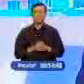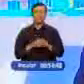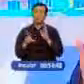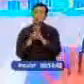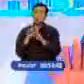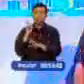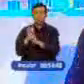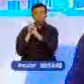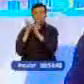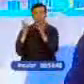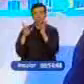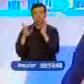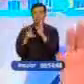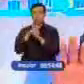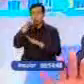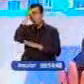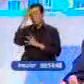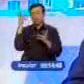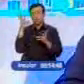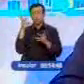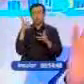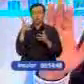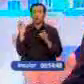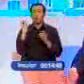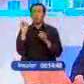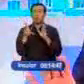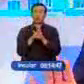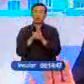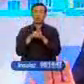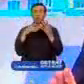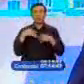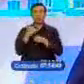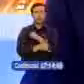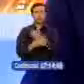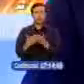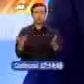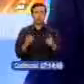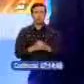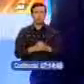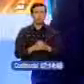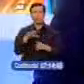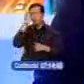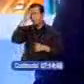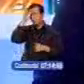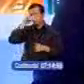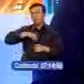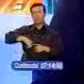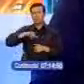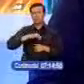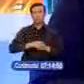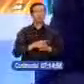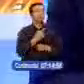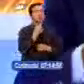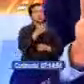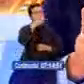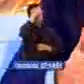ley, pero tampoco está en la ley en Perú, y tampoco el tema de debate está en leyes electorales de cualquier parte. Pero, señor presidente, esto es de cultura democrática, cuando usted me habla del